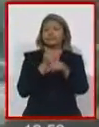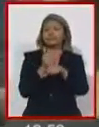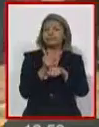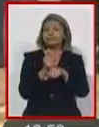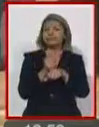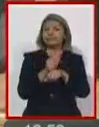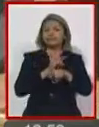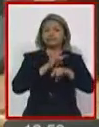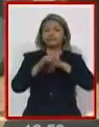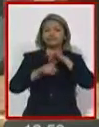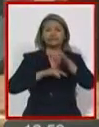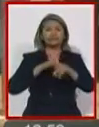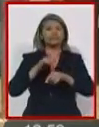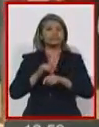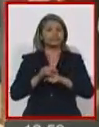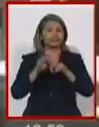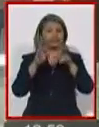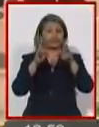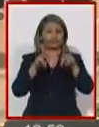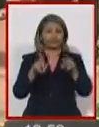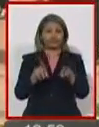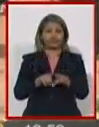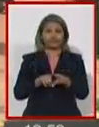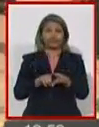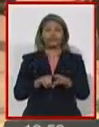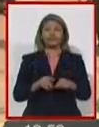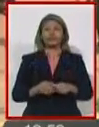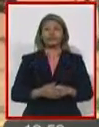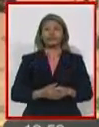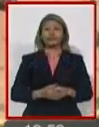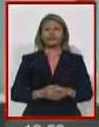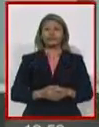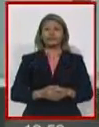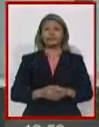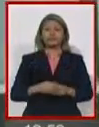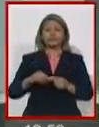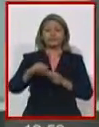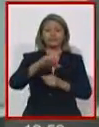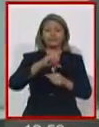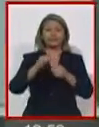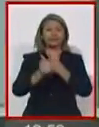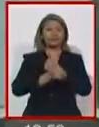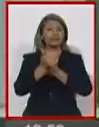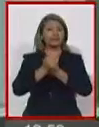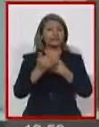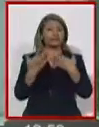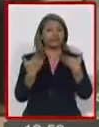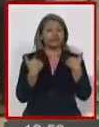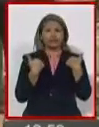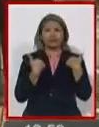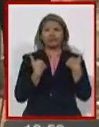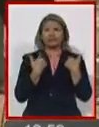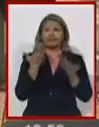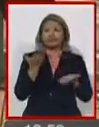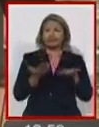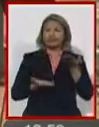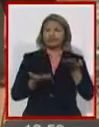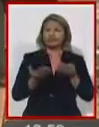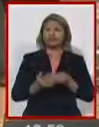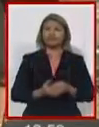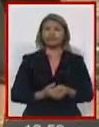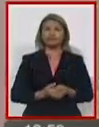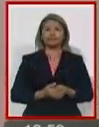de estafa agravada, extorsión y asociación delictuosa. Se tiene